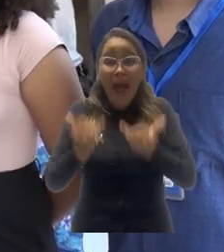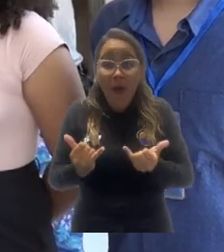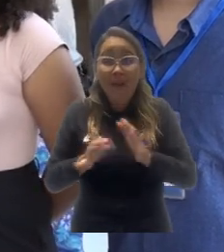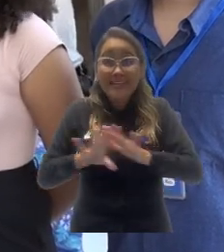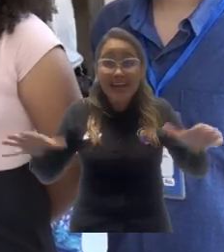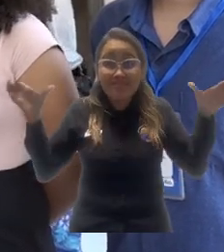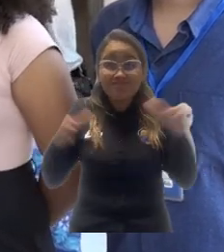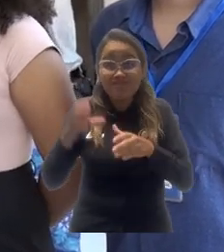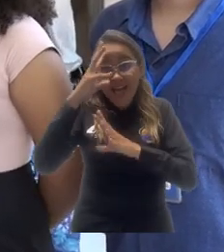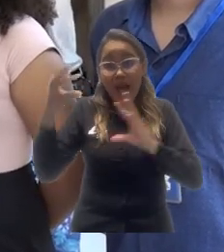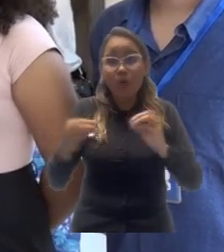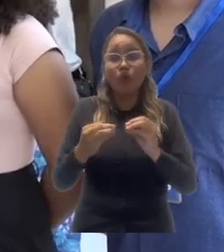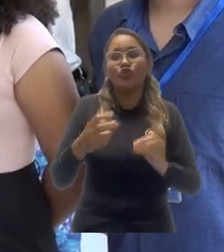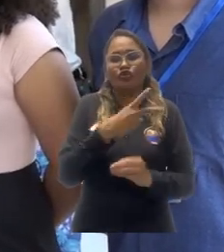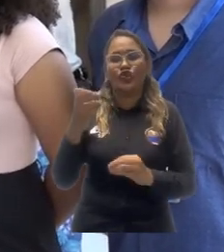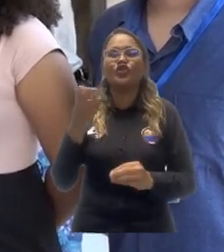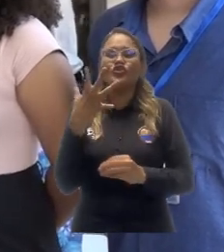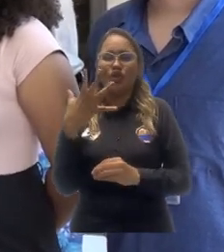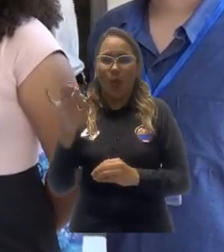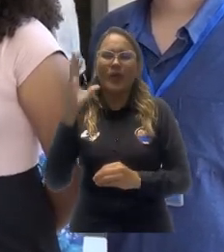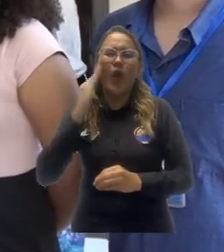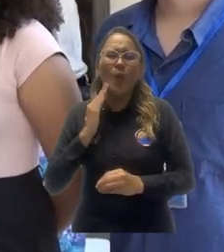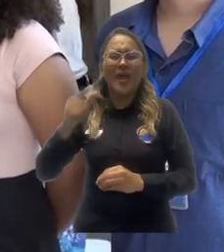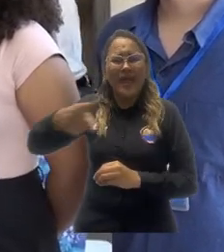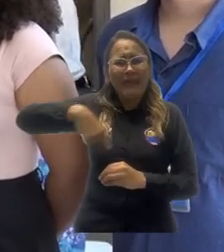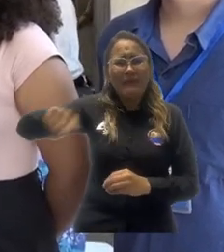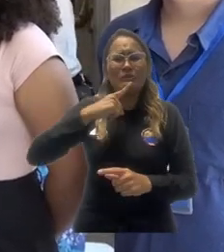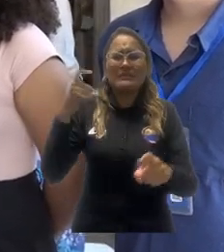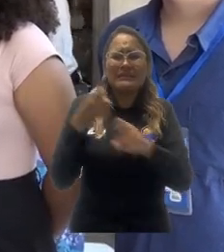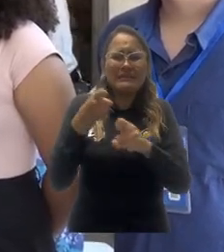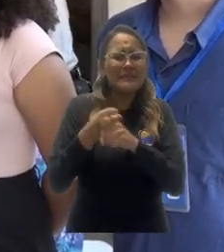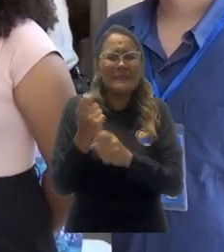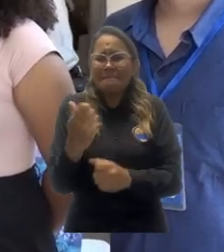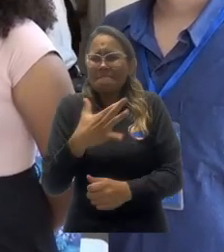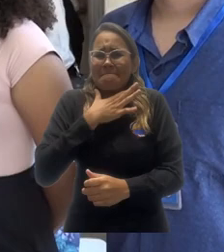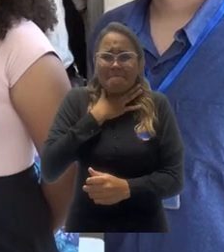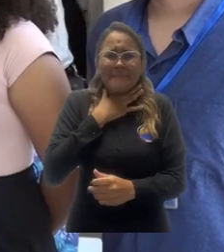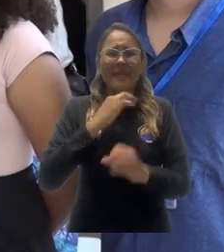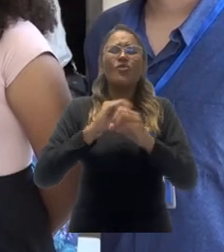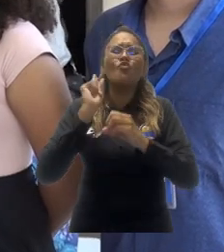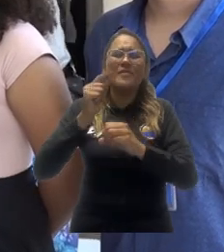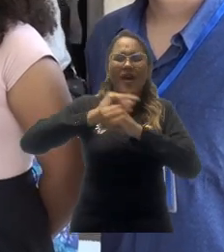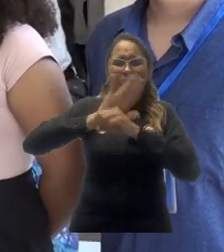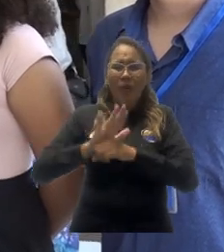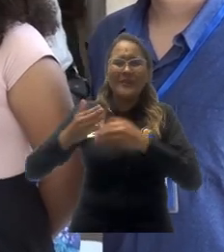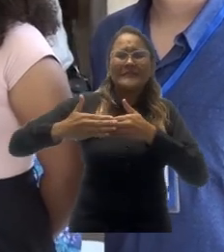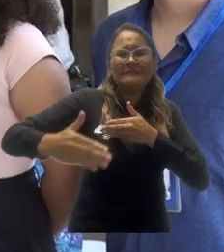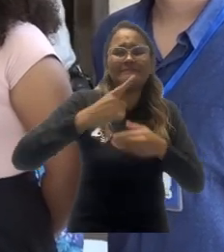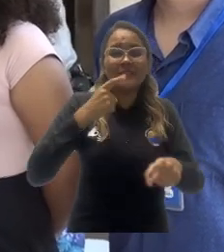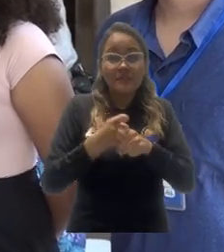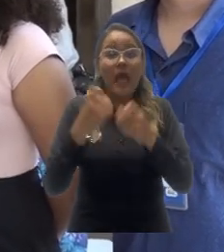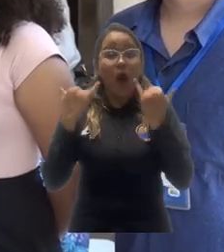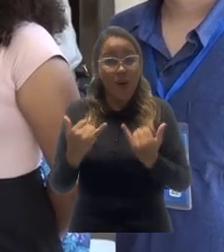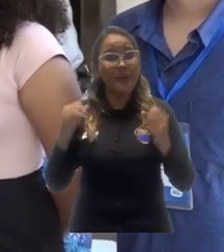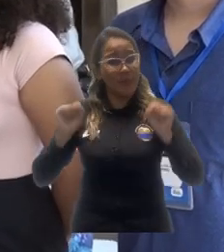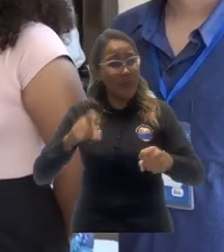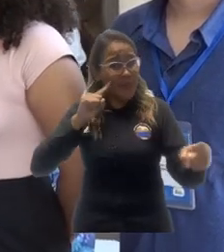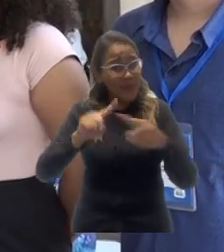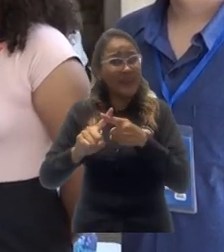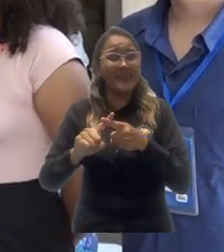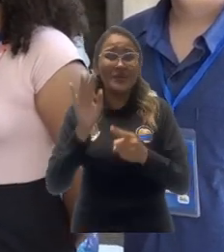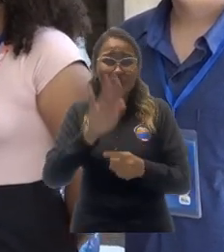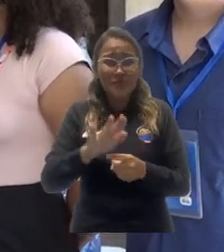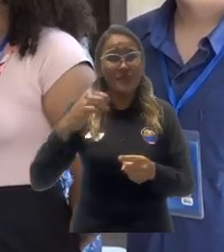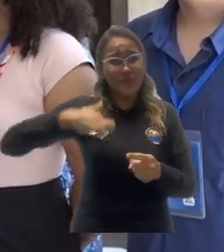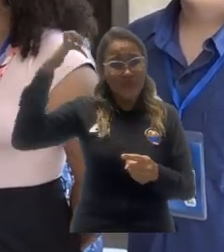apoyo del DPS, 250 jóvenes que por motivos económicos luego de la pandemia no habían podido retornar a sus estudios, van a hacer realidad su propósito de transformar